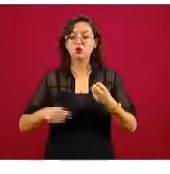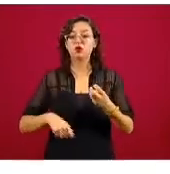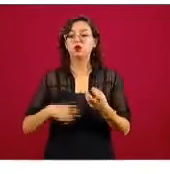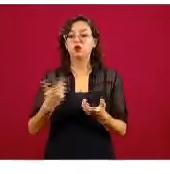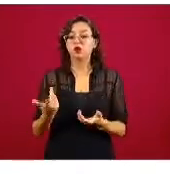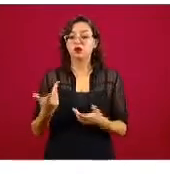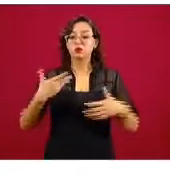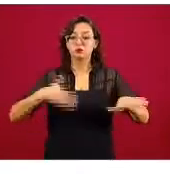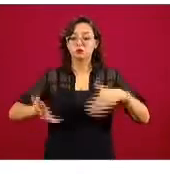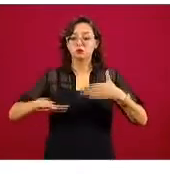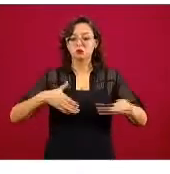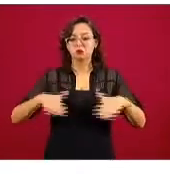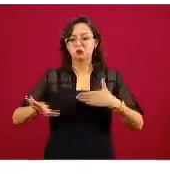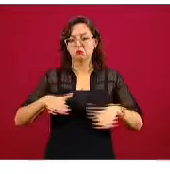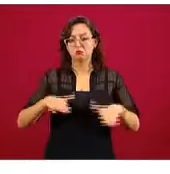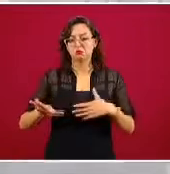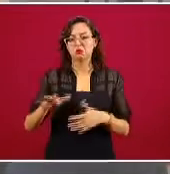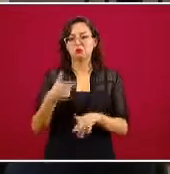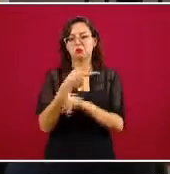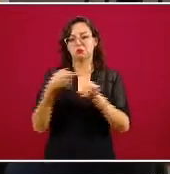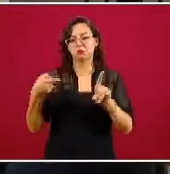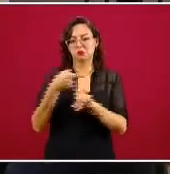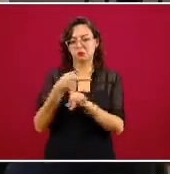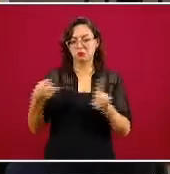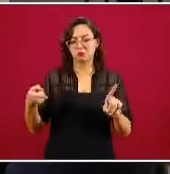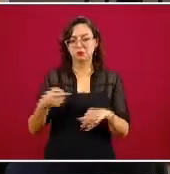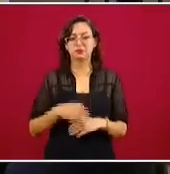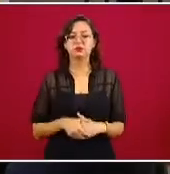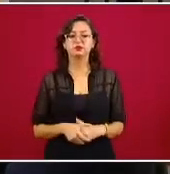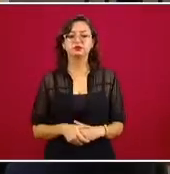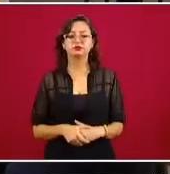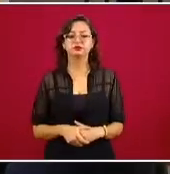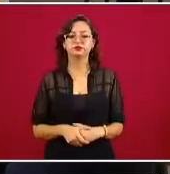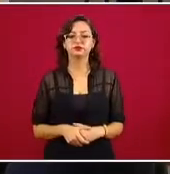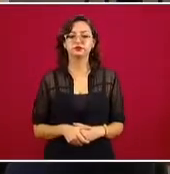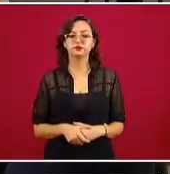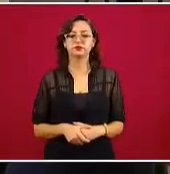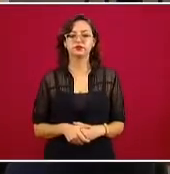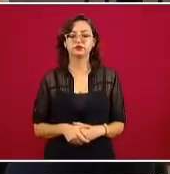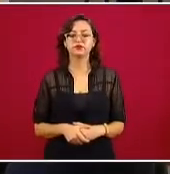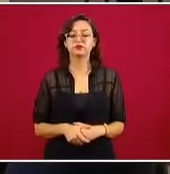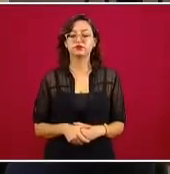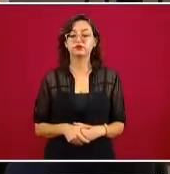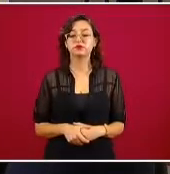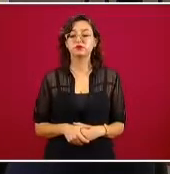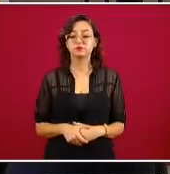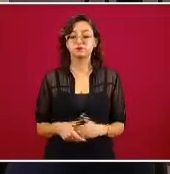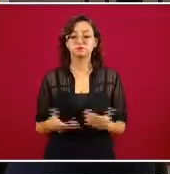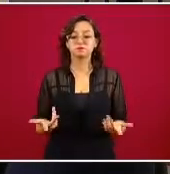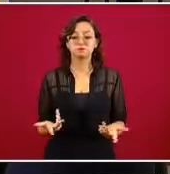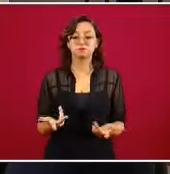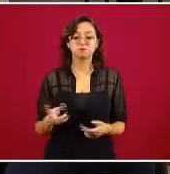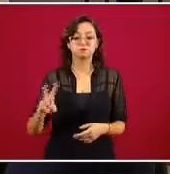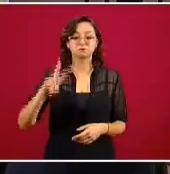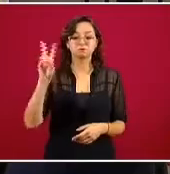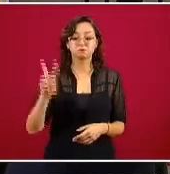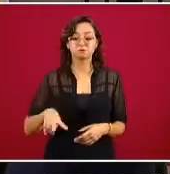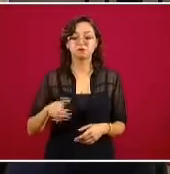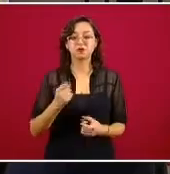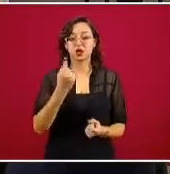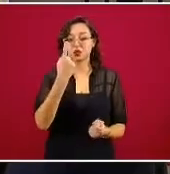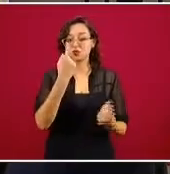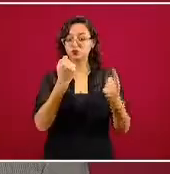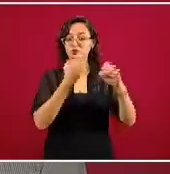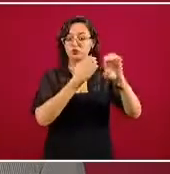intermedia para los peatones. Ahora, es alentador que en algunas partes del país